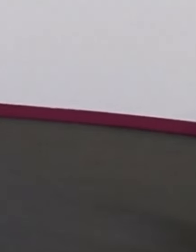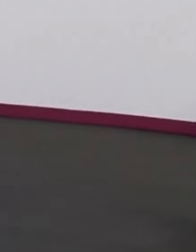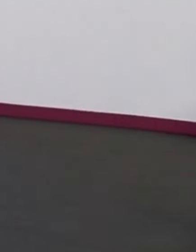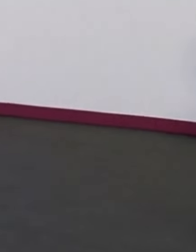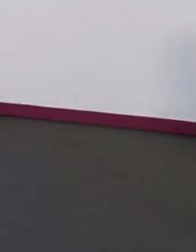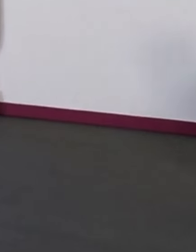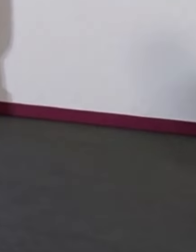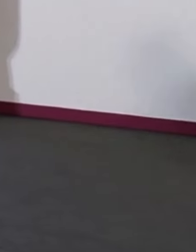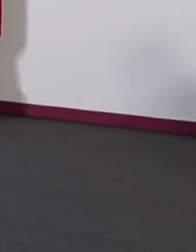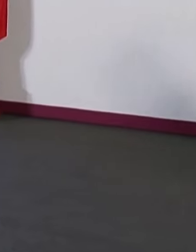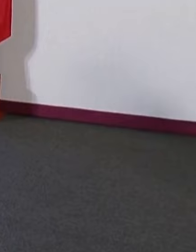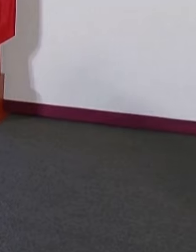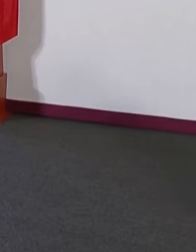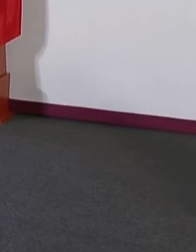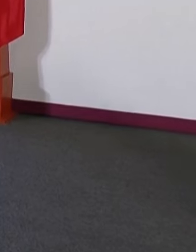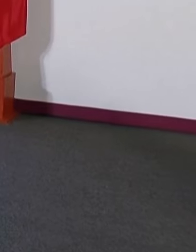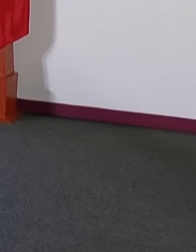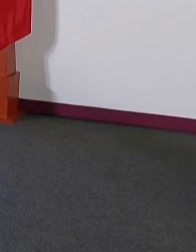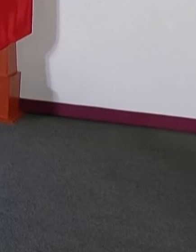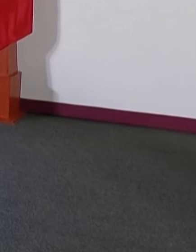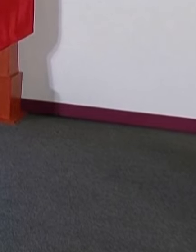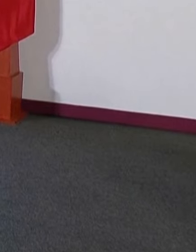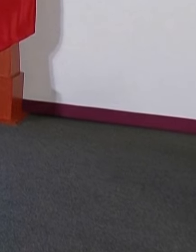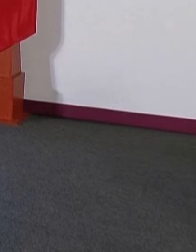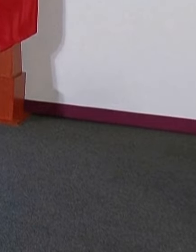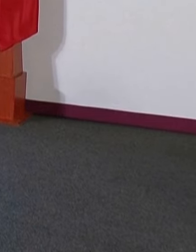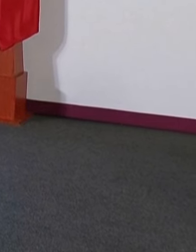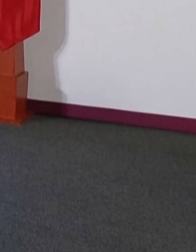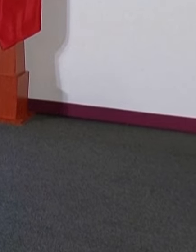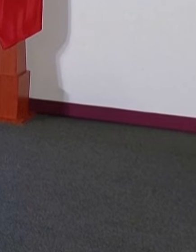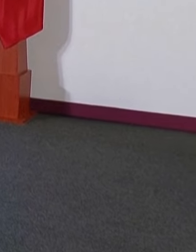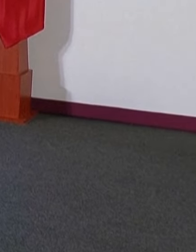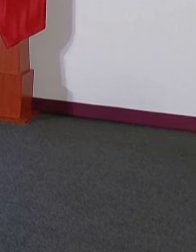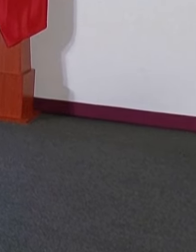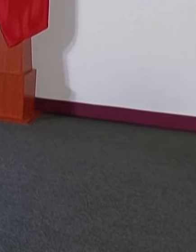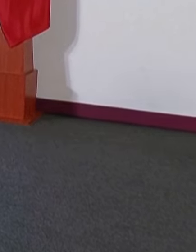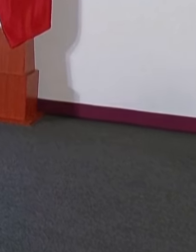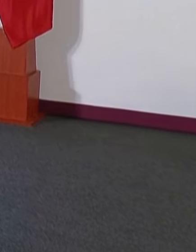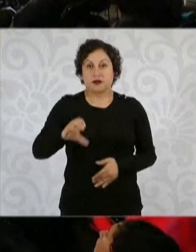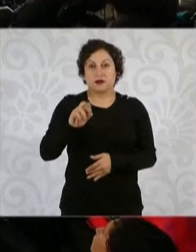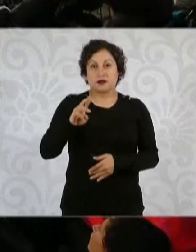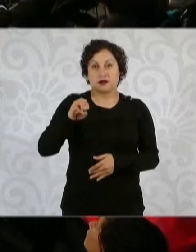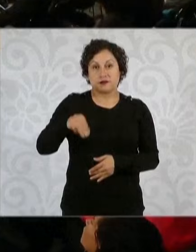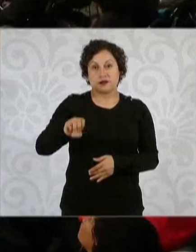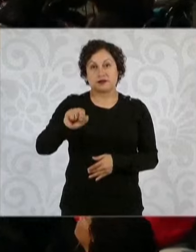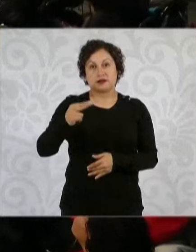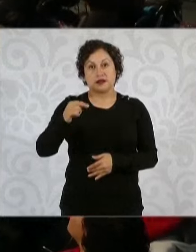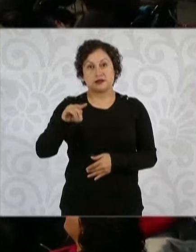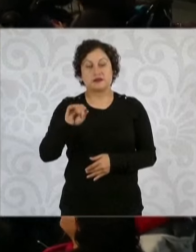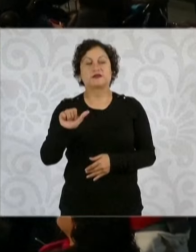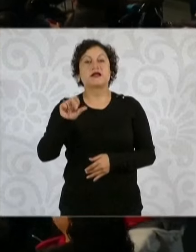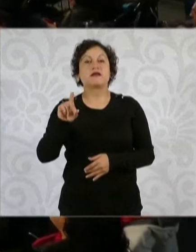la presidenta de México anunció el lunes una investigación tras el asesinato del alcalde de Chilpancingo Alejandro